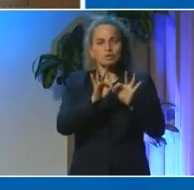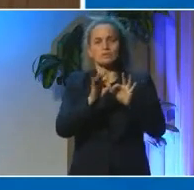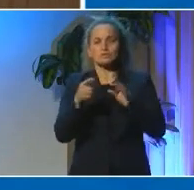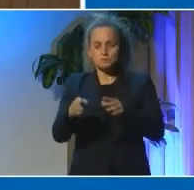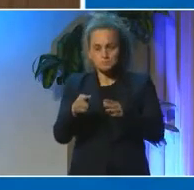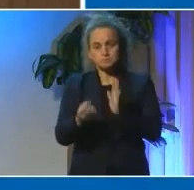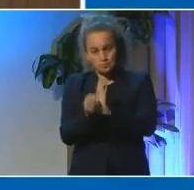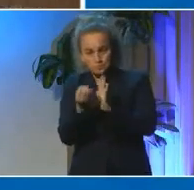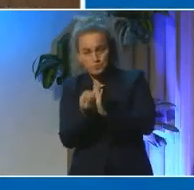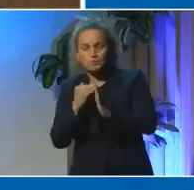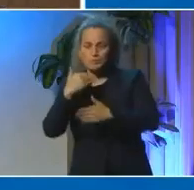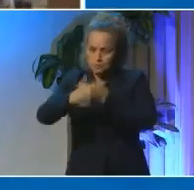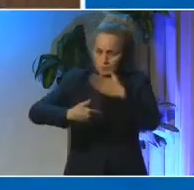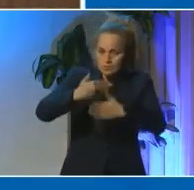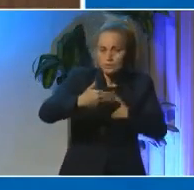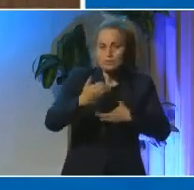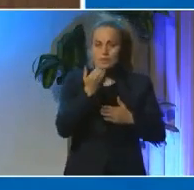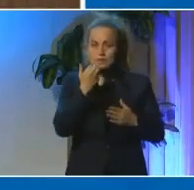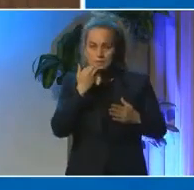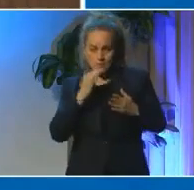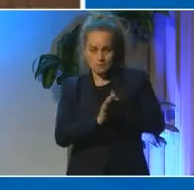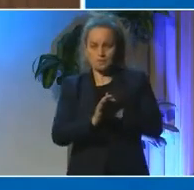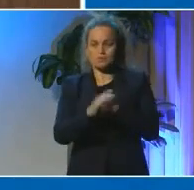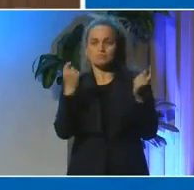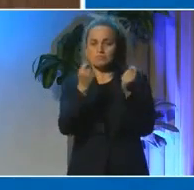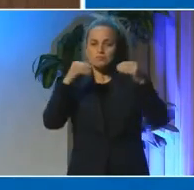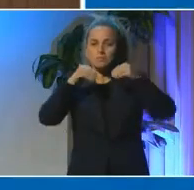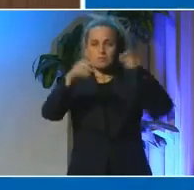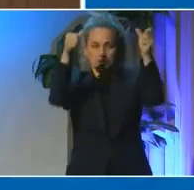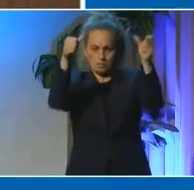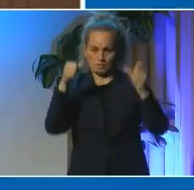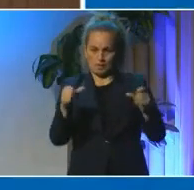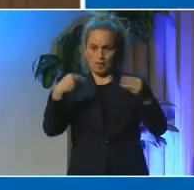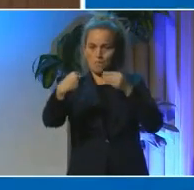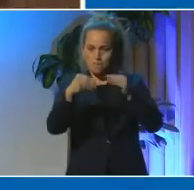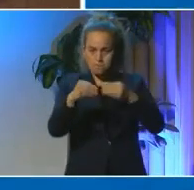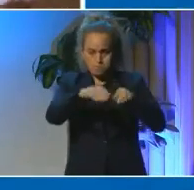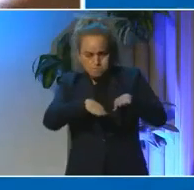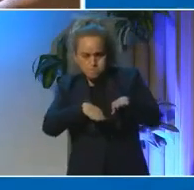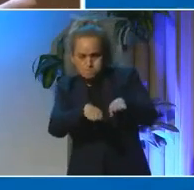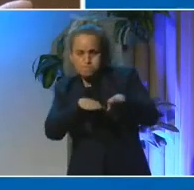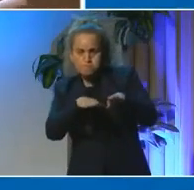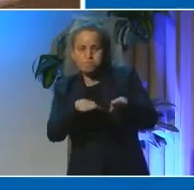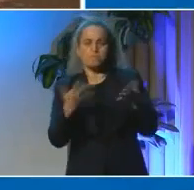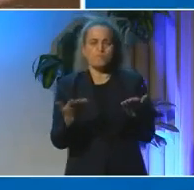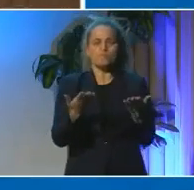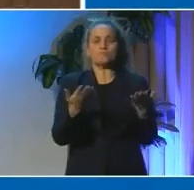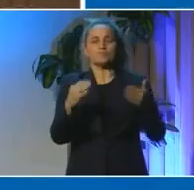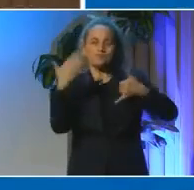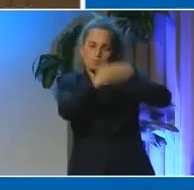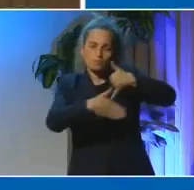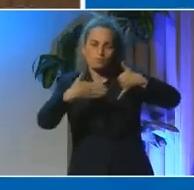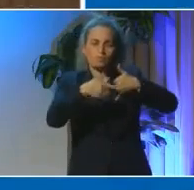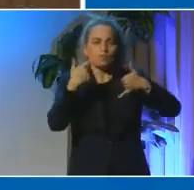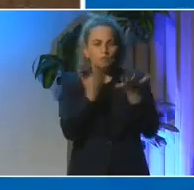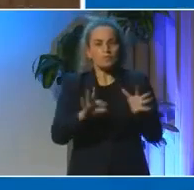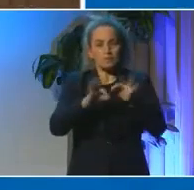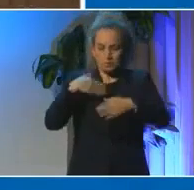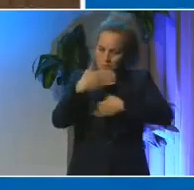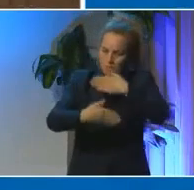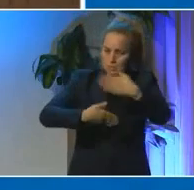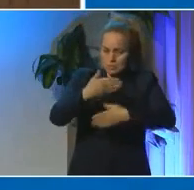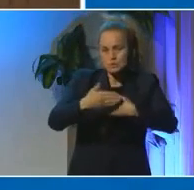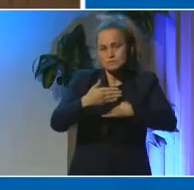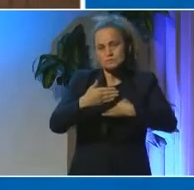incluya desde la tela que yo uso en la publicidad del marketing de nuestras campañas disruptivas con las que llegamos al país creamos un proceso de